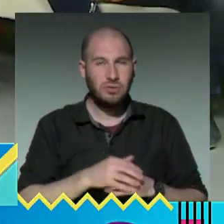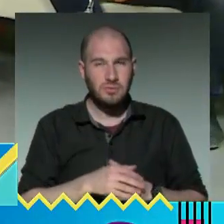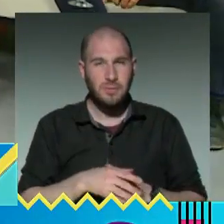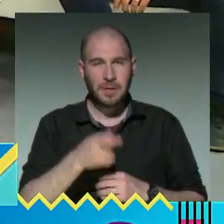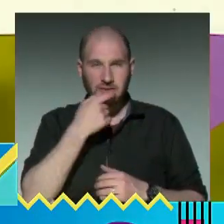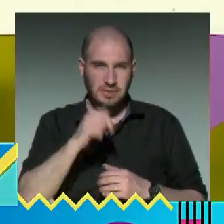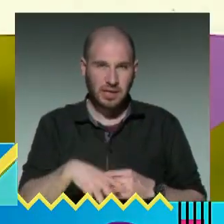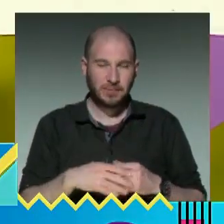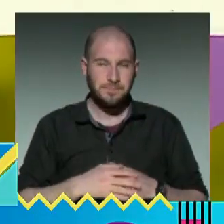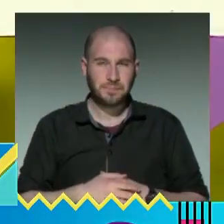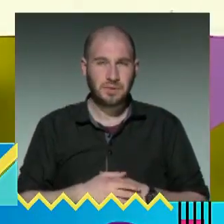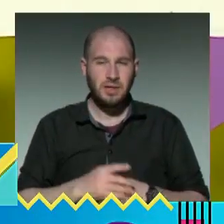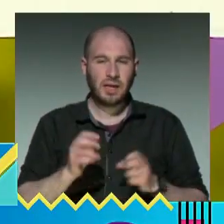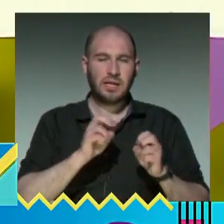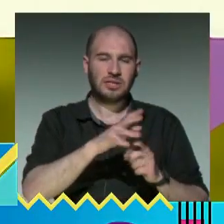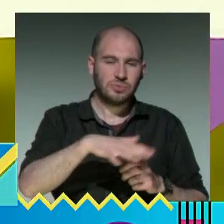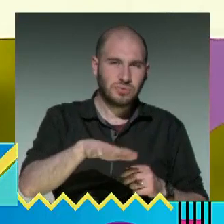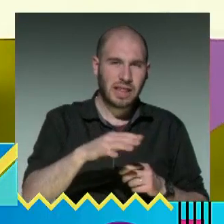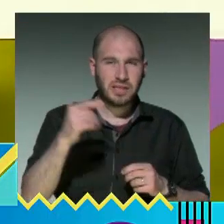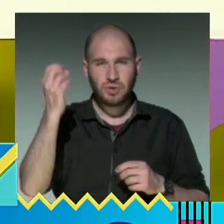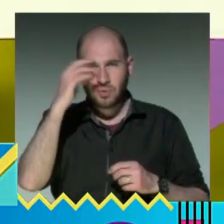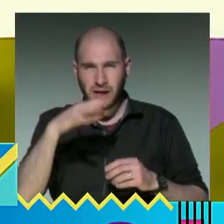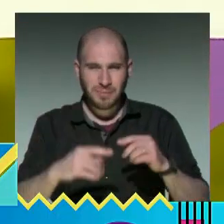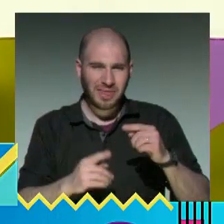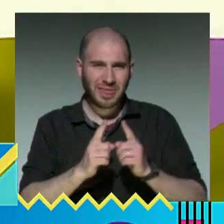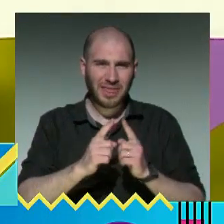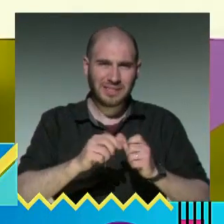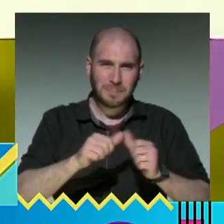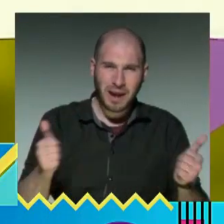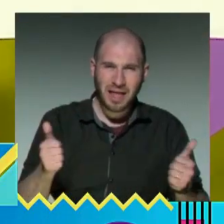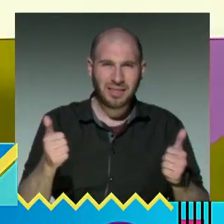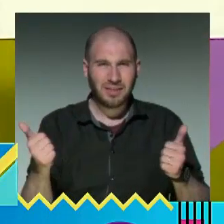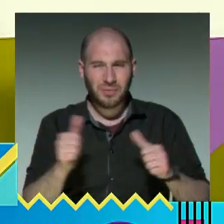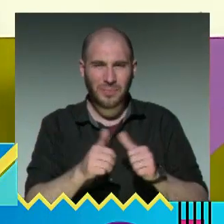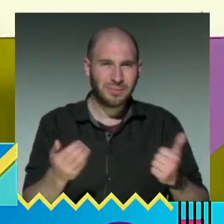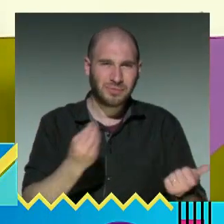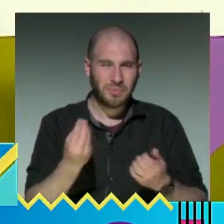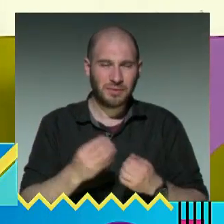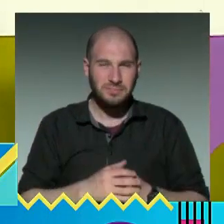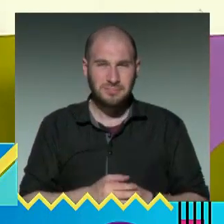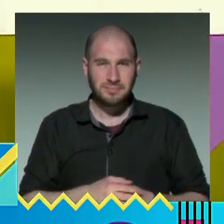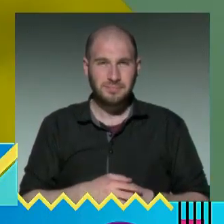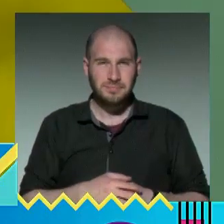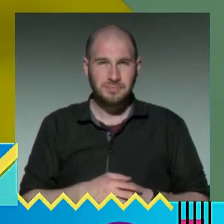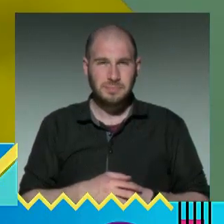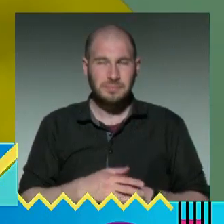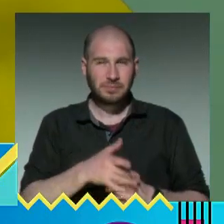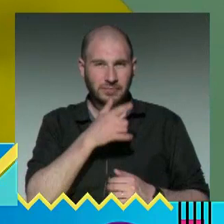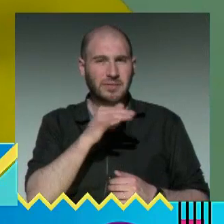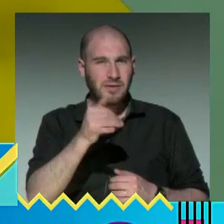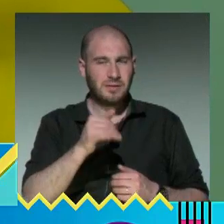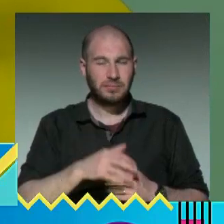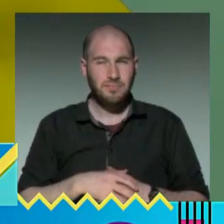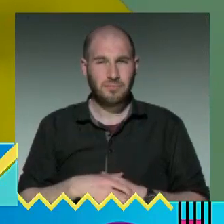nuestra provincia, ¿lo urbano y lo rural están muy desconectados? ¿Cómo lo graficaría? Yo creo que sí, que